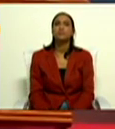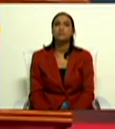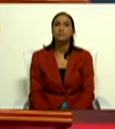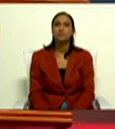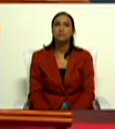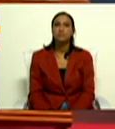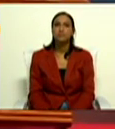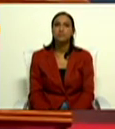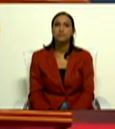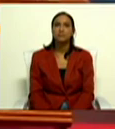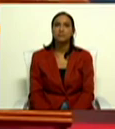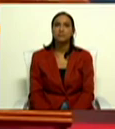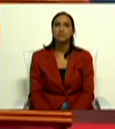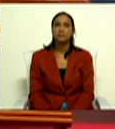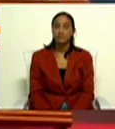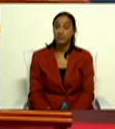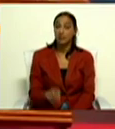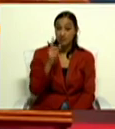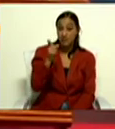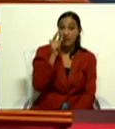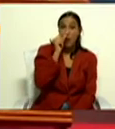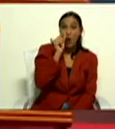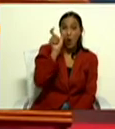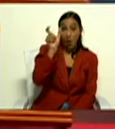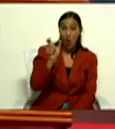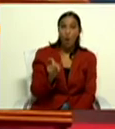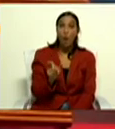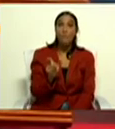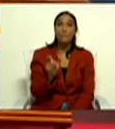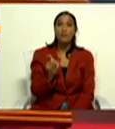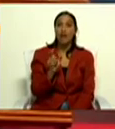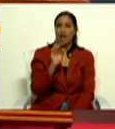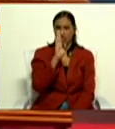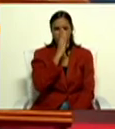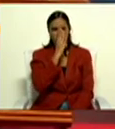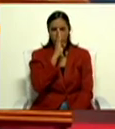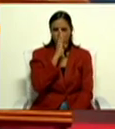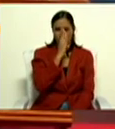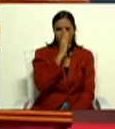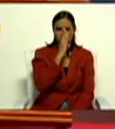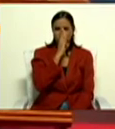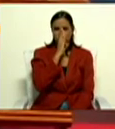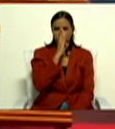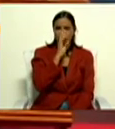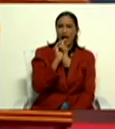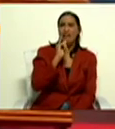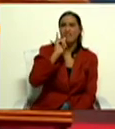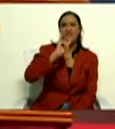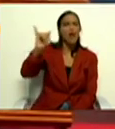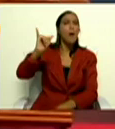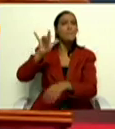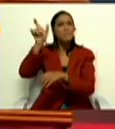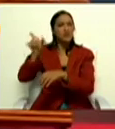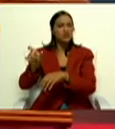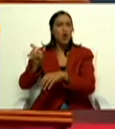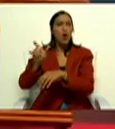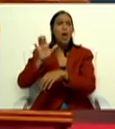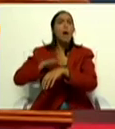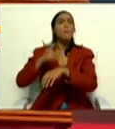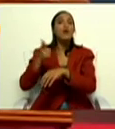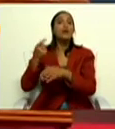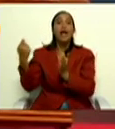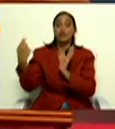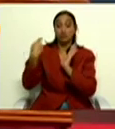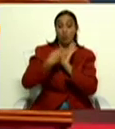¿no? Este sujeto, Grudó, demandó al malbañado porque no le pagó los 3 millones o 5 millones de